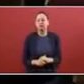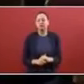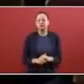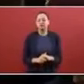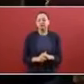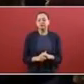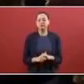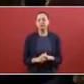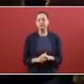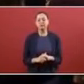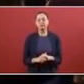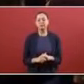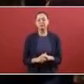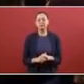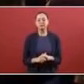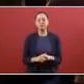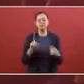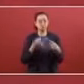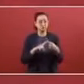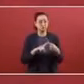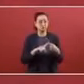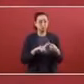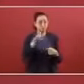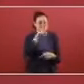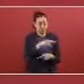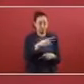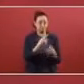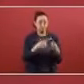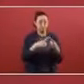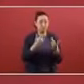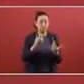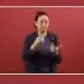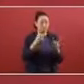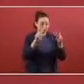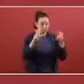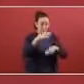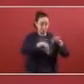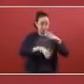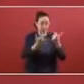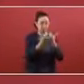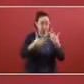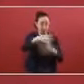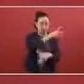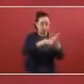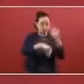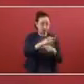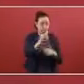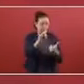ayer no cayó la bolsa en general, o sea,